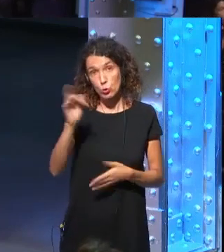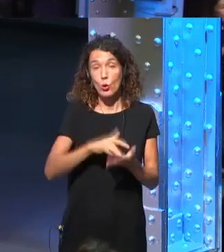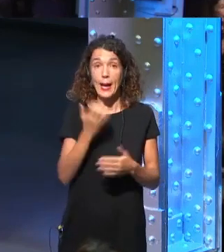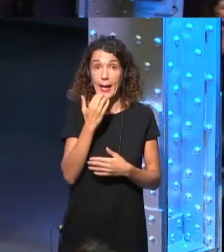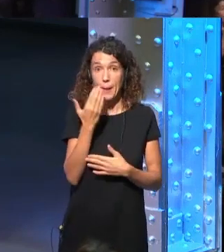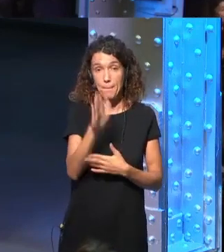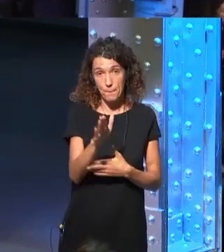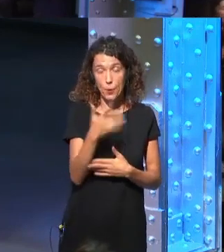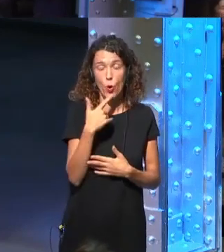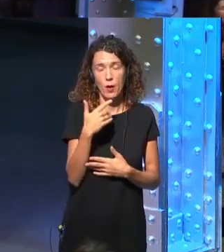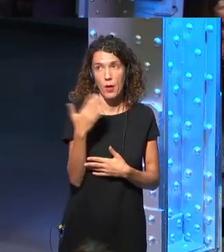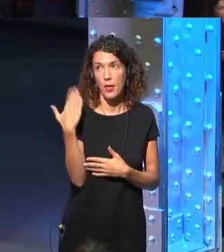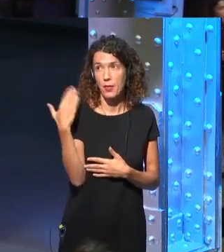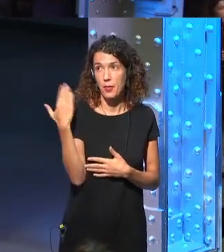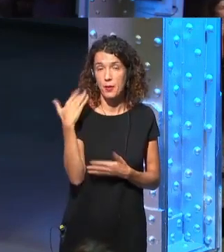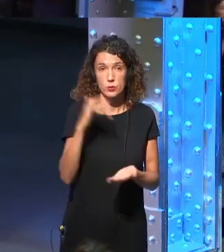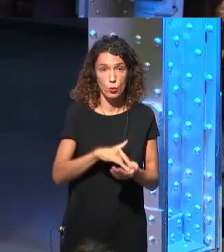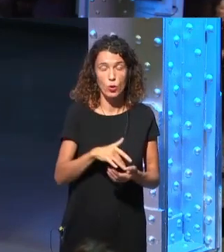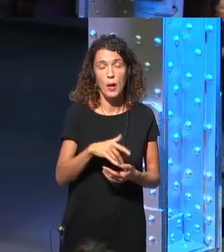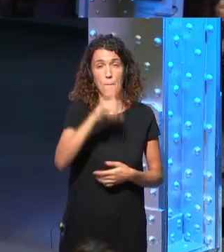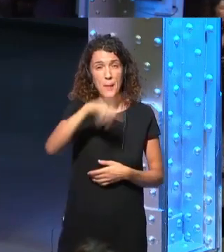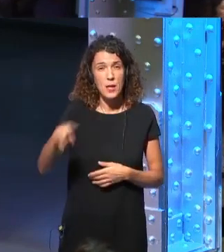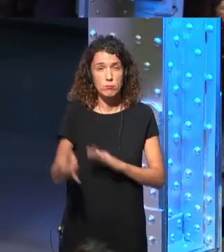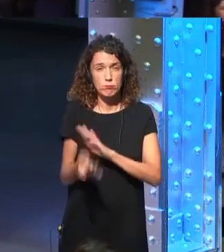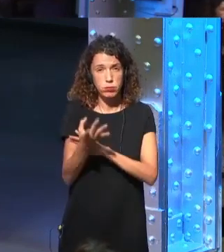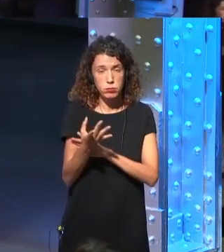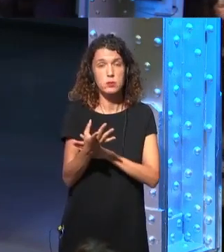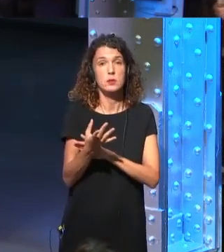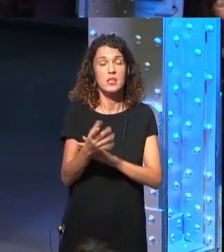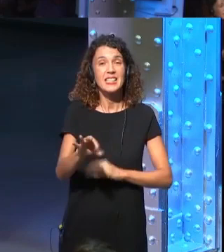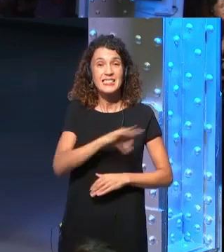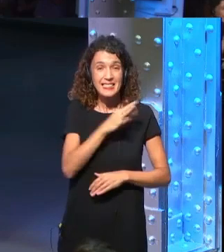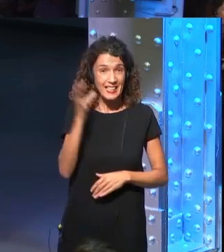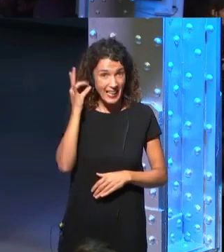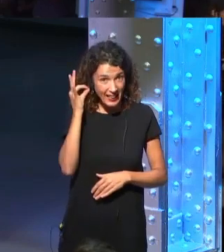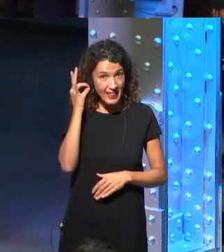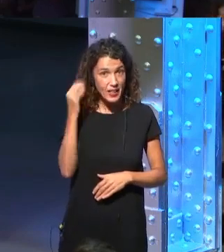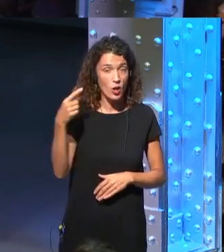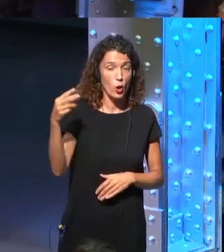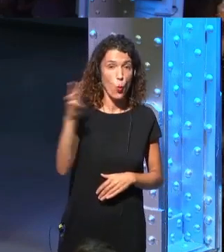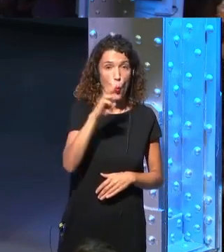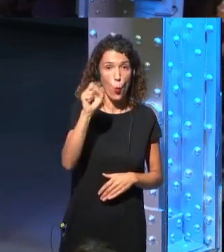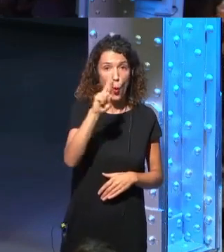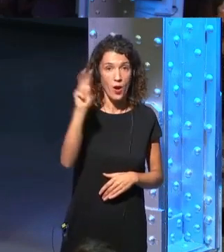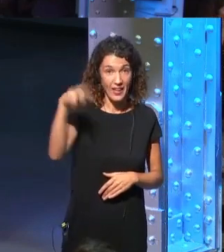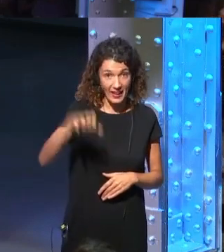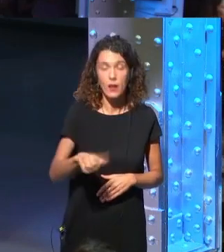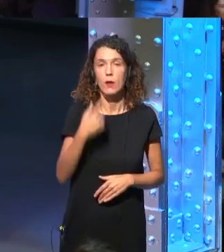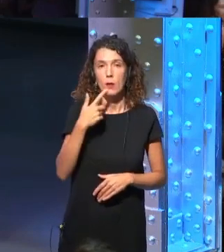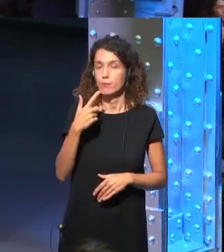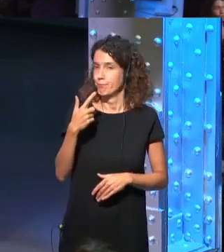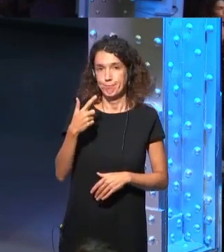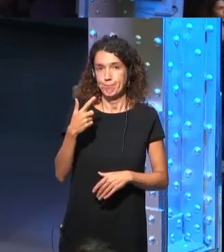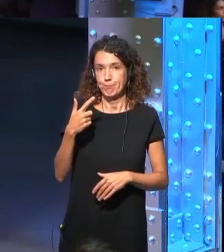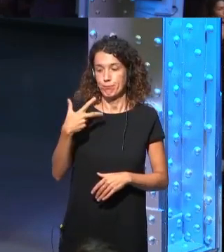Otro ejemplo apareció hace tan solo unos meses, cuando la senadora Elizabeth Warren de Estados Unidos le